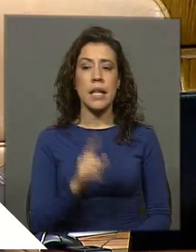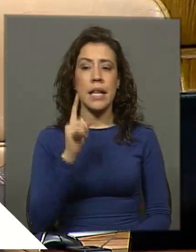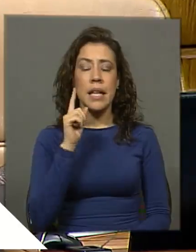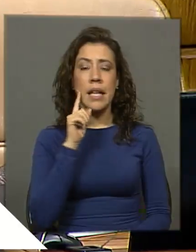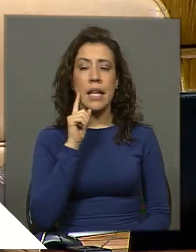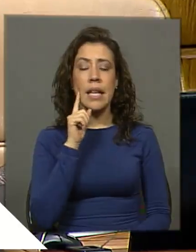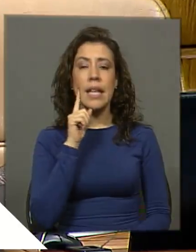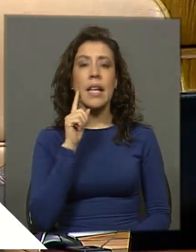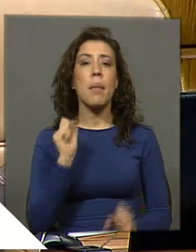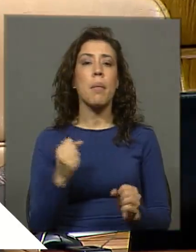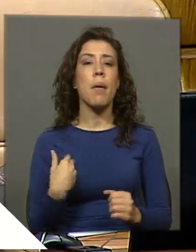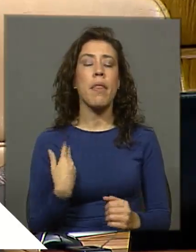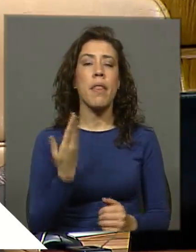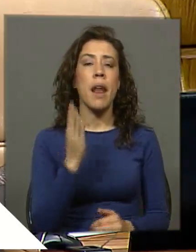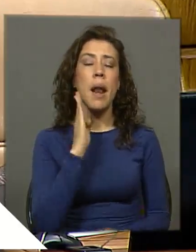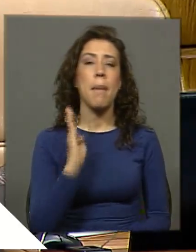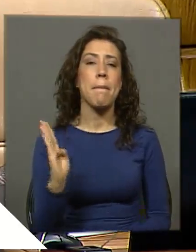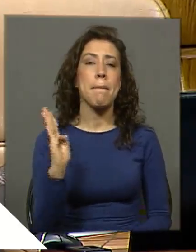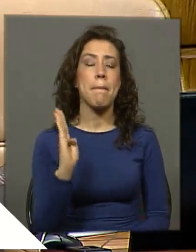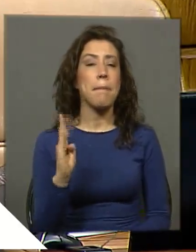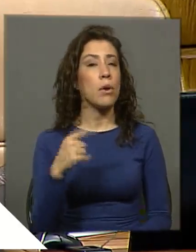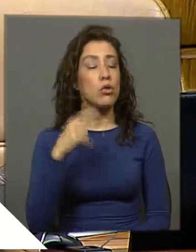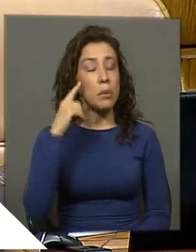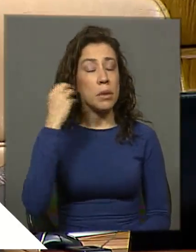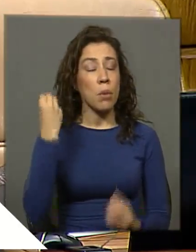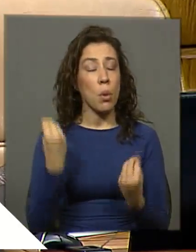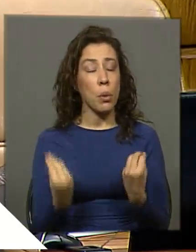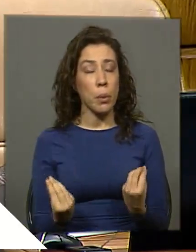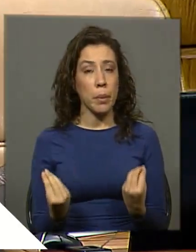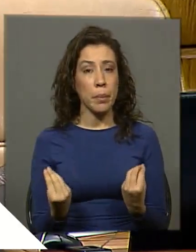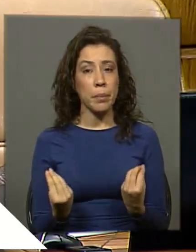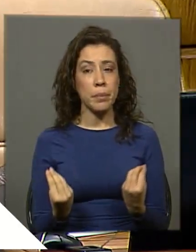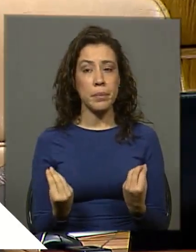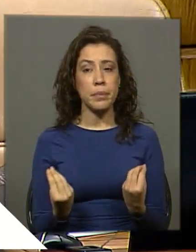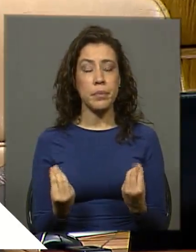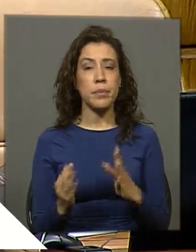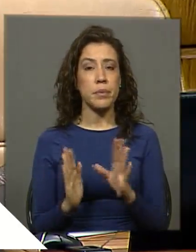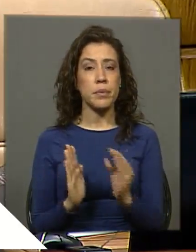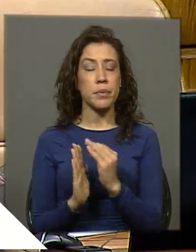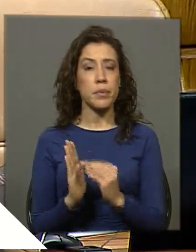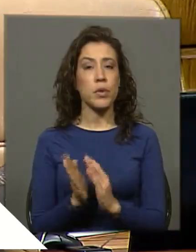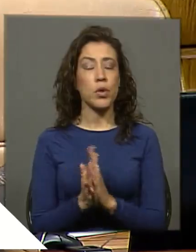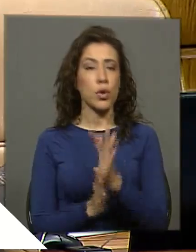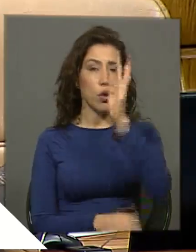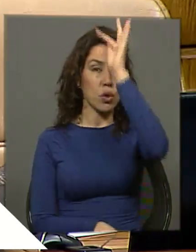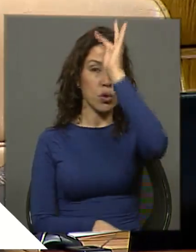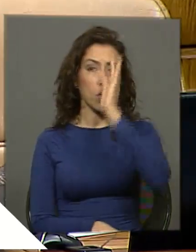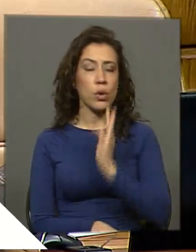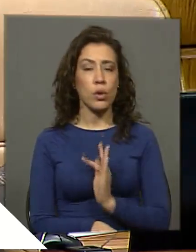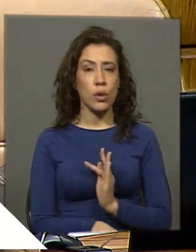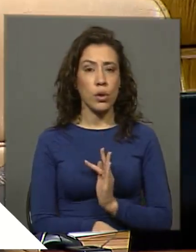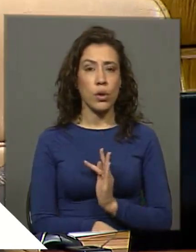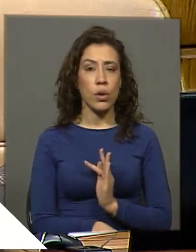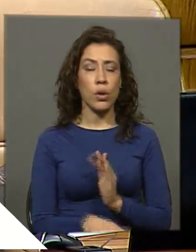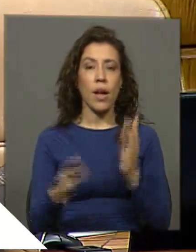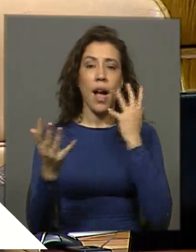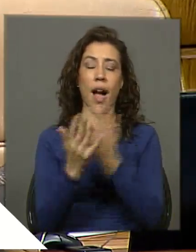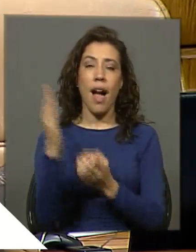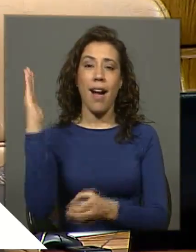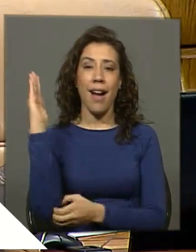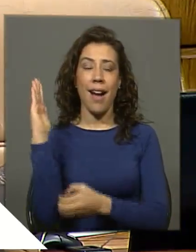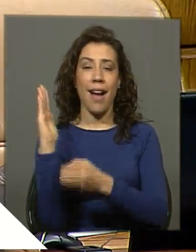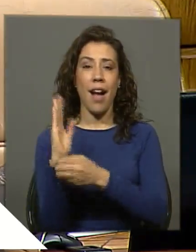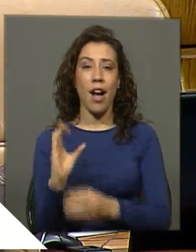ser objeto de este beneficio y nos parece bien en que aquí se incorporen a todos los funcionarios y funcionarias de carrera y a